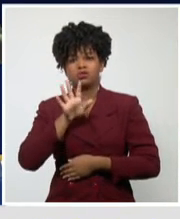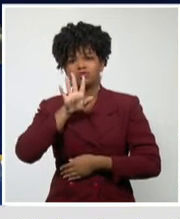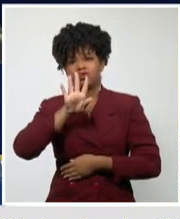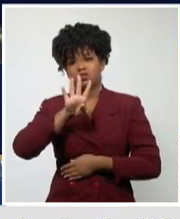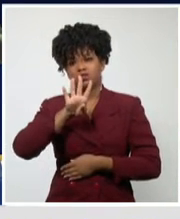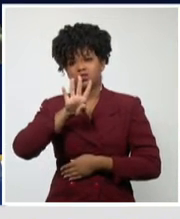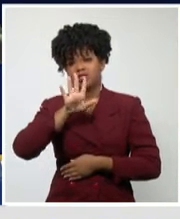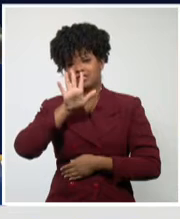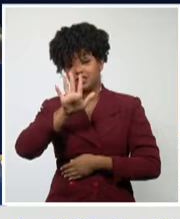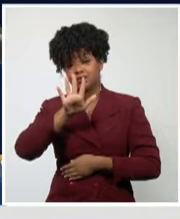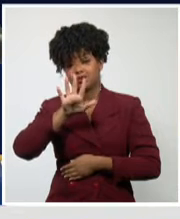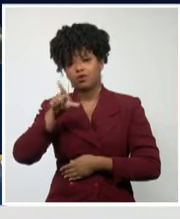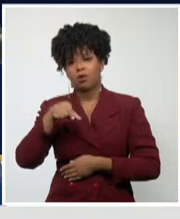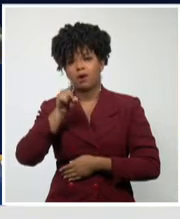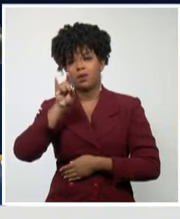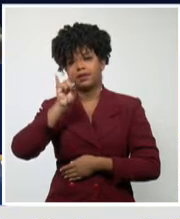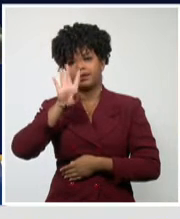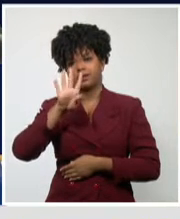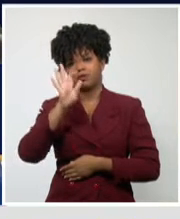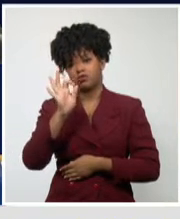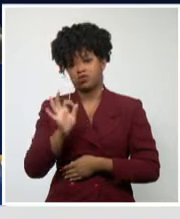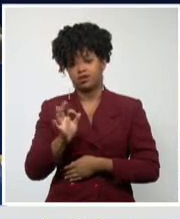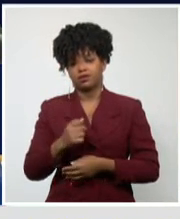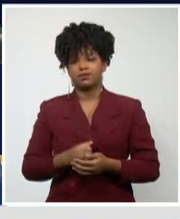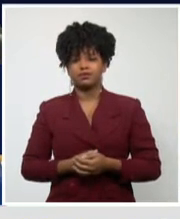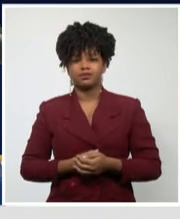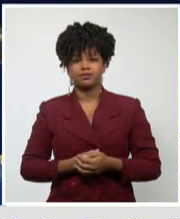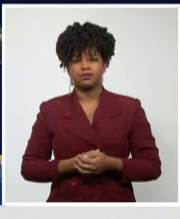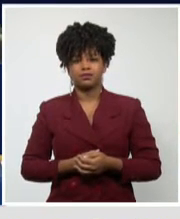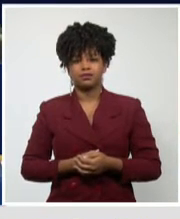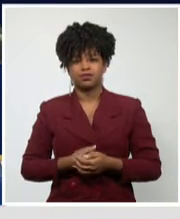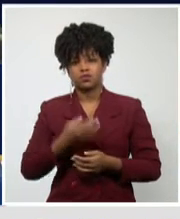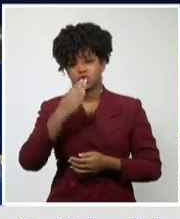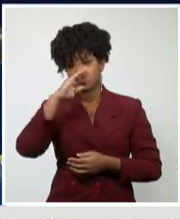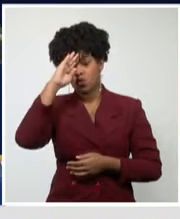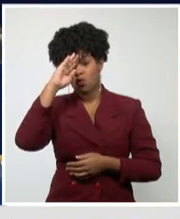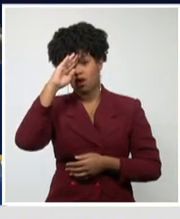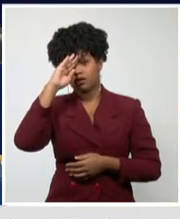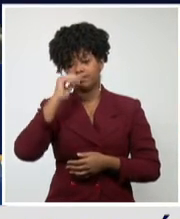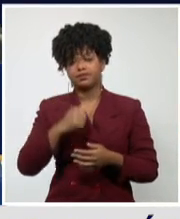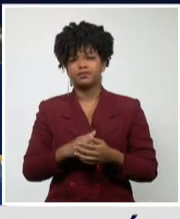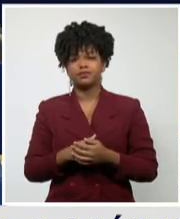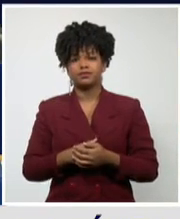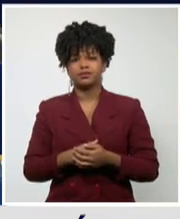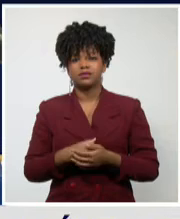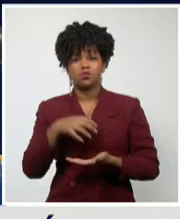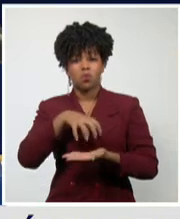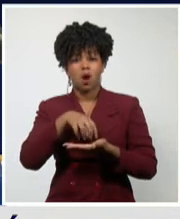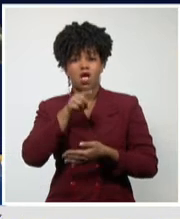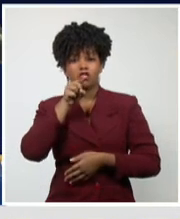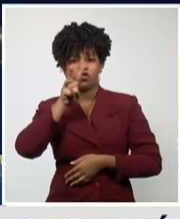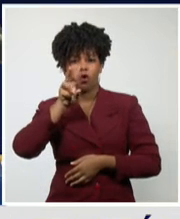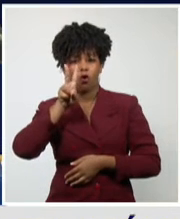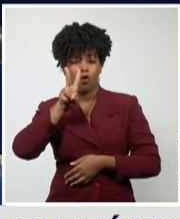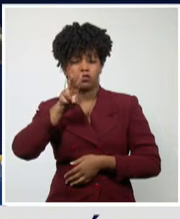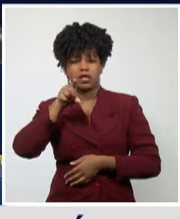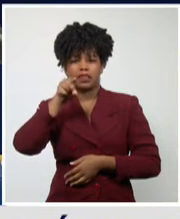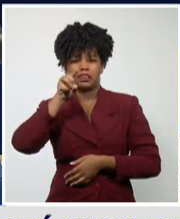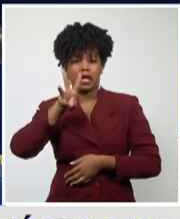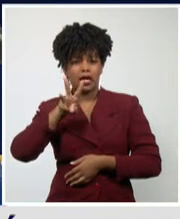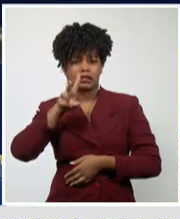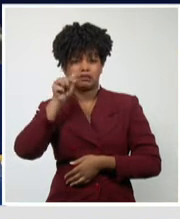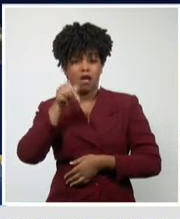5,94%. Cuba, que se había mantenido en el lugar 12, en el lugar 13, ya en estos momentos se encuentra